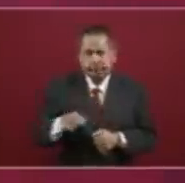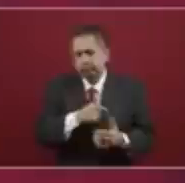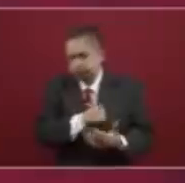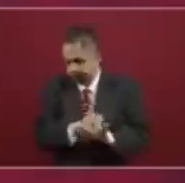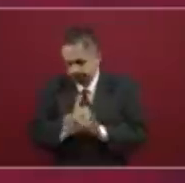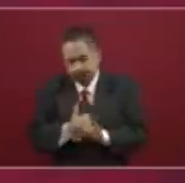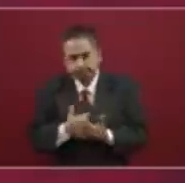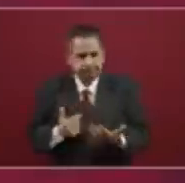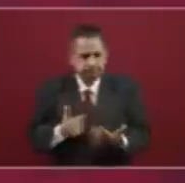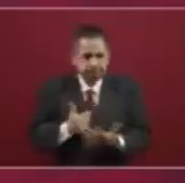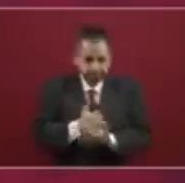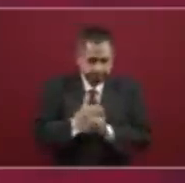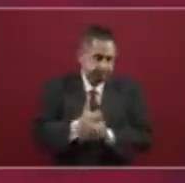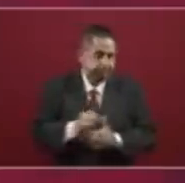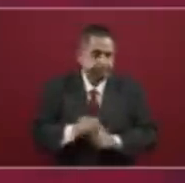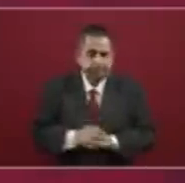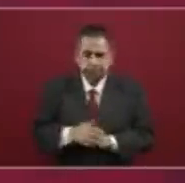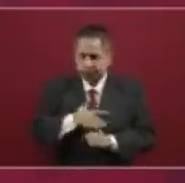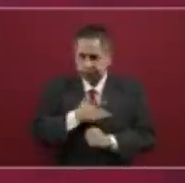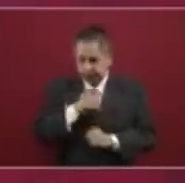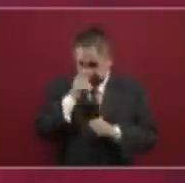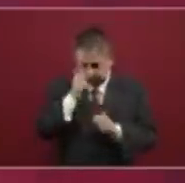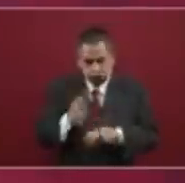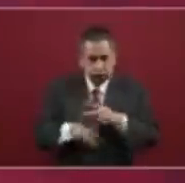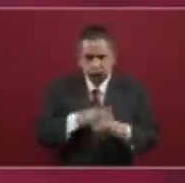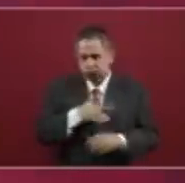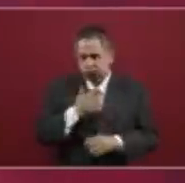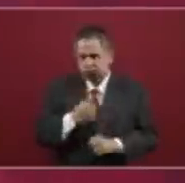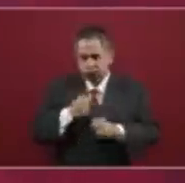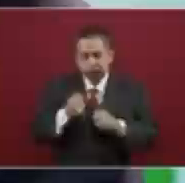ayuden, y estoy seguro que lo van a hacer,